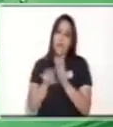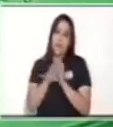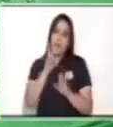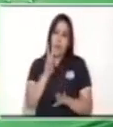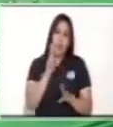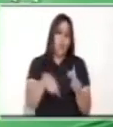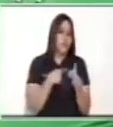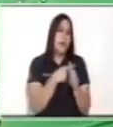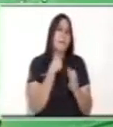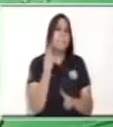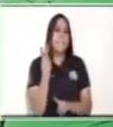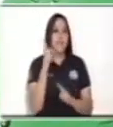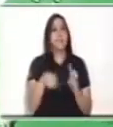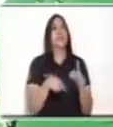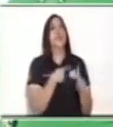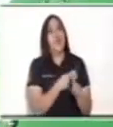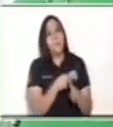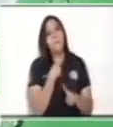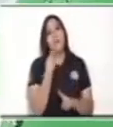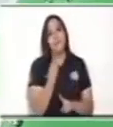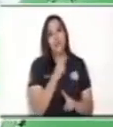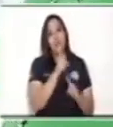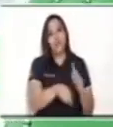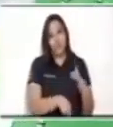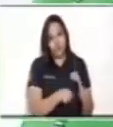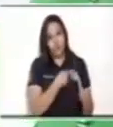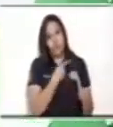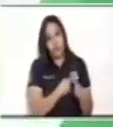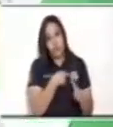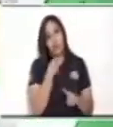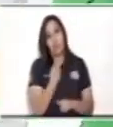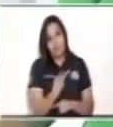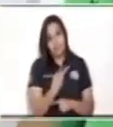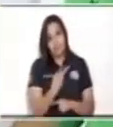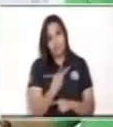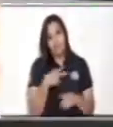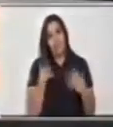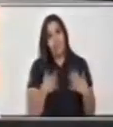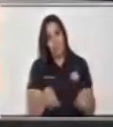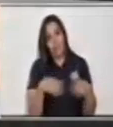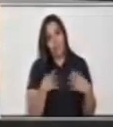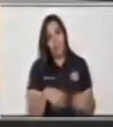más 2 más 2 más 2. ¡Uf!